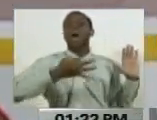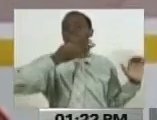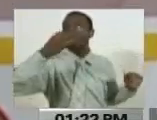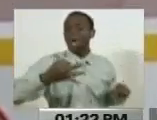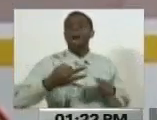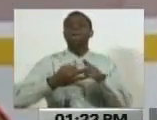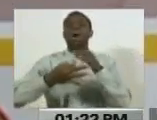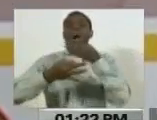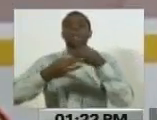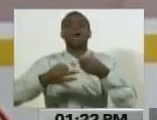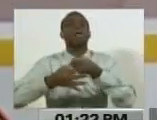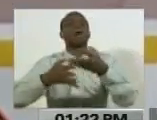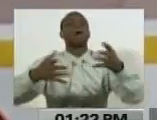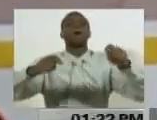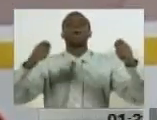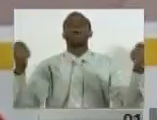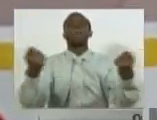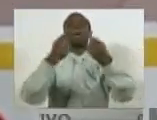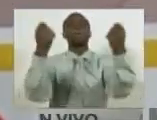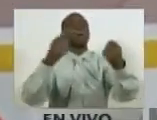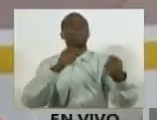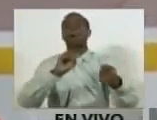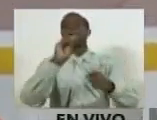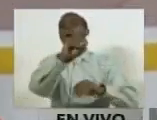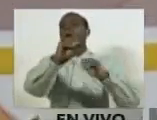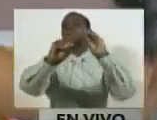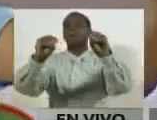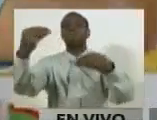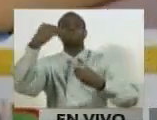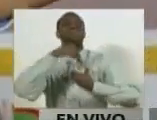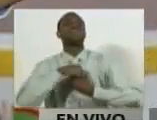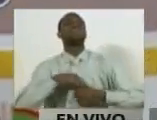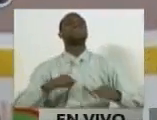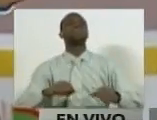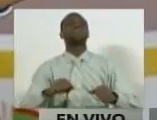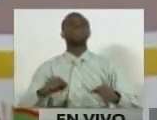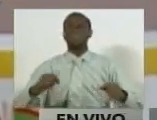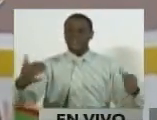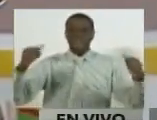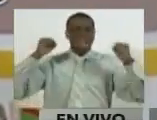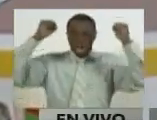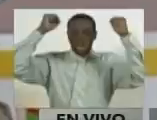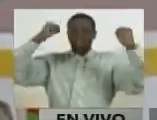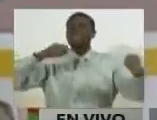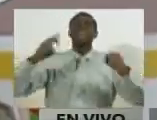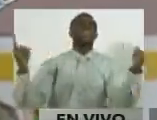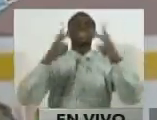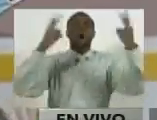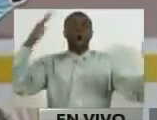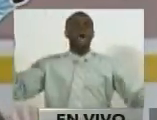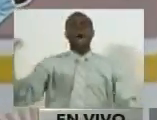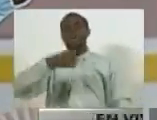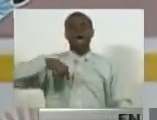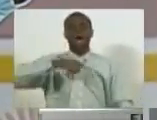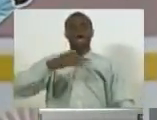consigna, capaz de elevar un ser. ¡Es nuestra la victoria!